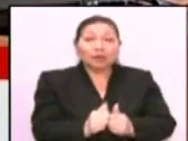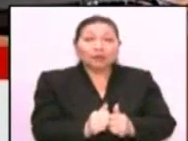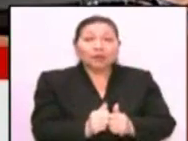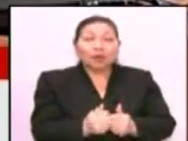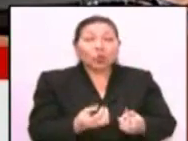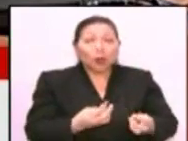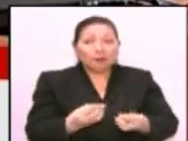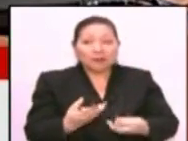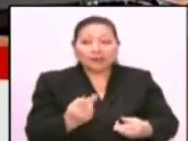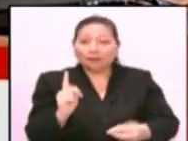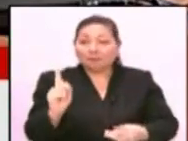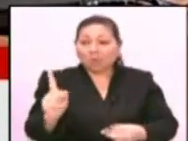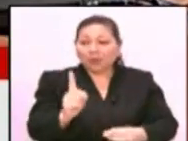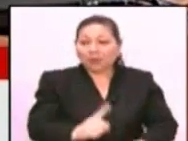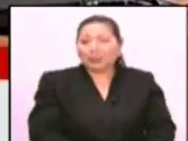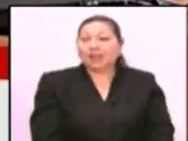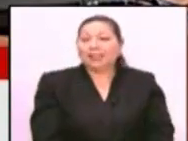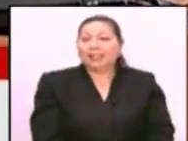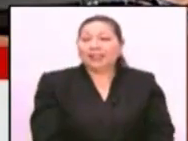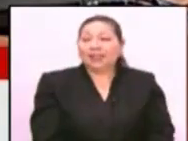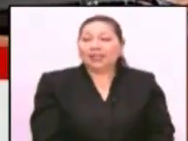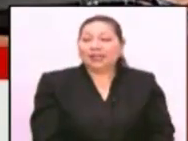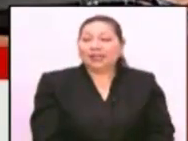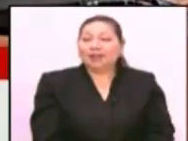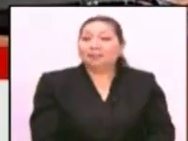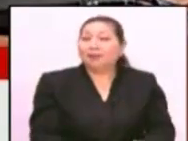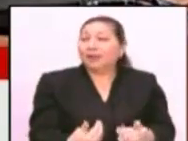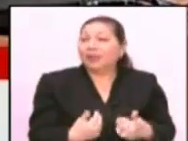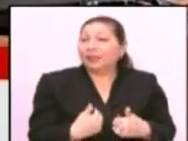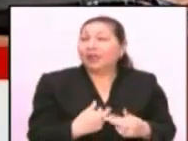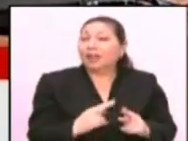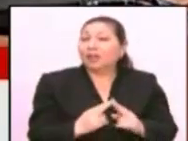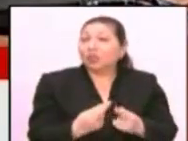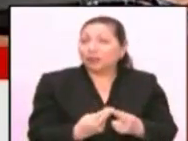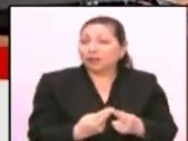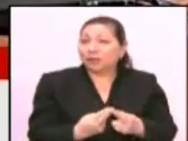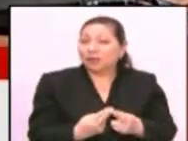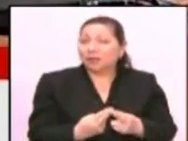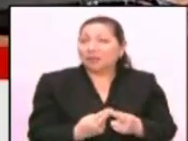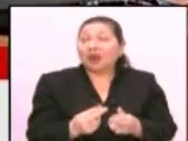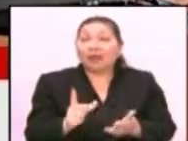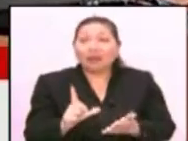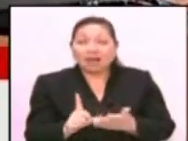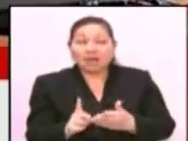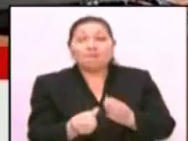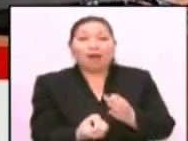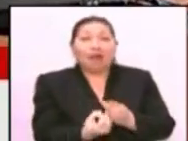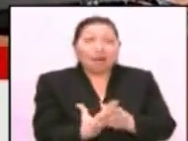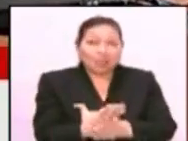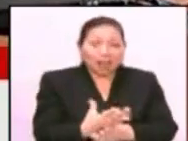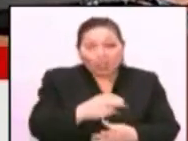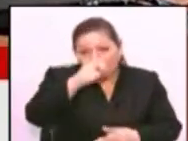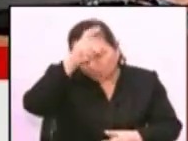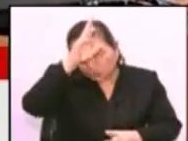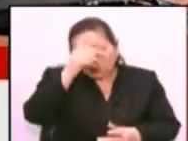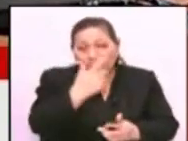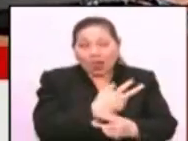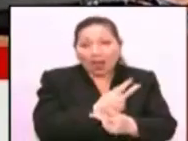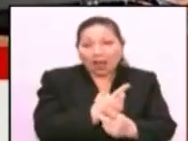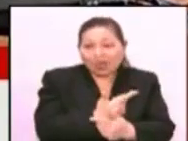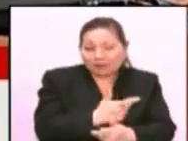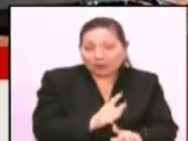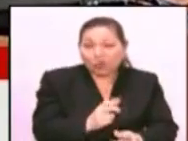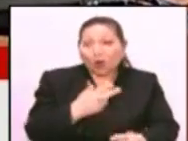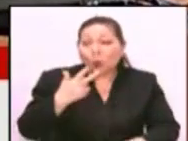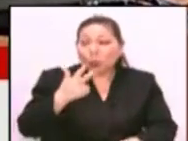de comercio de cada región. Hemos tenido reuniones con Cámara de Comercio Lima, Arequipa, Cusco, La Libertad, Huancayo.